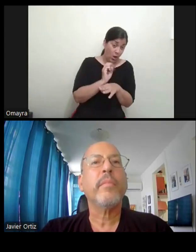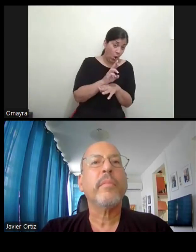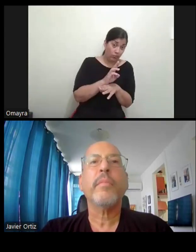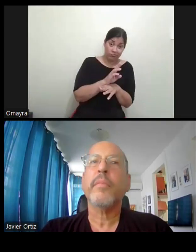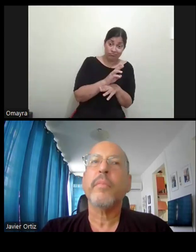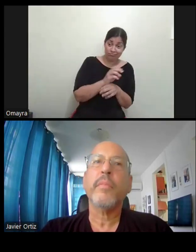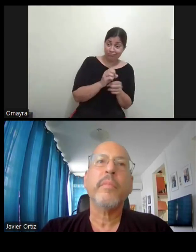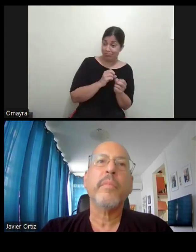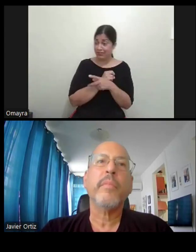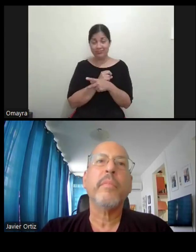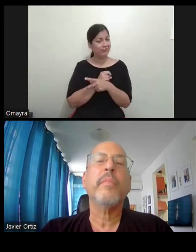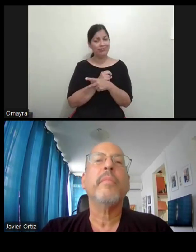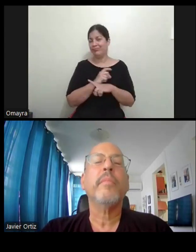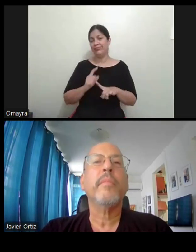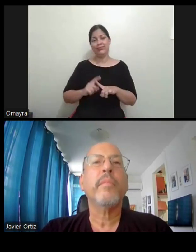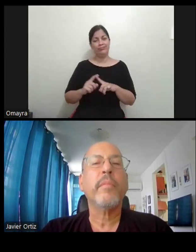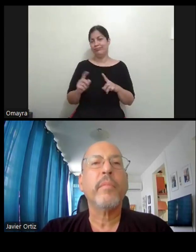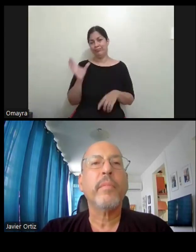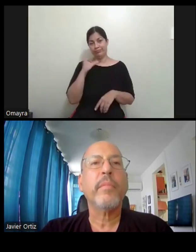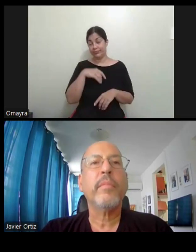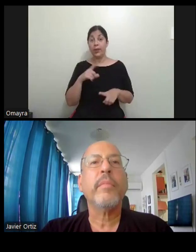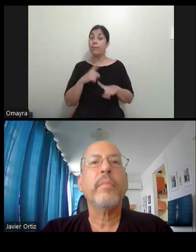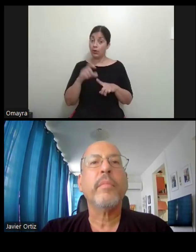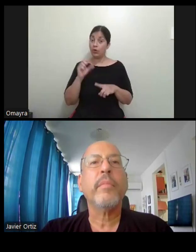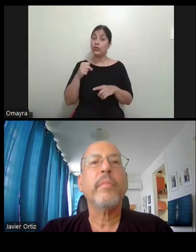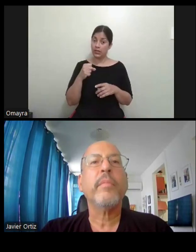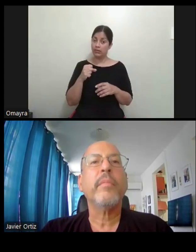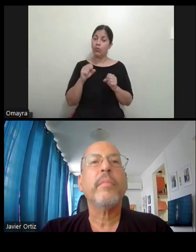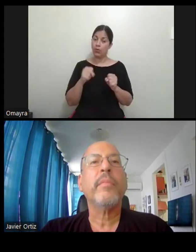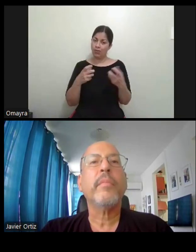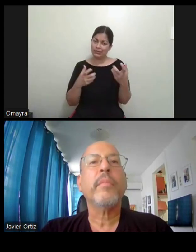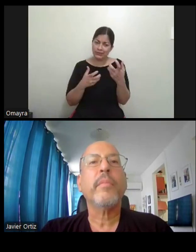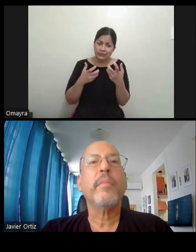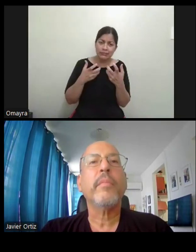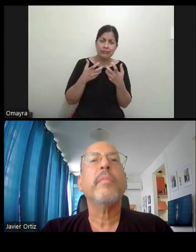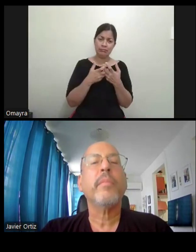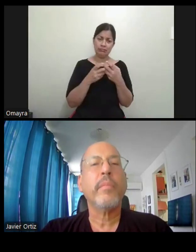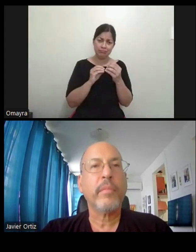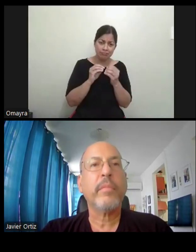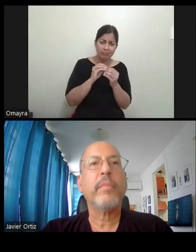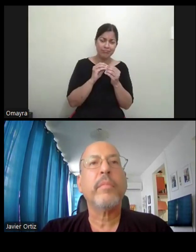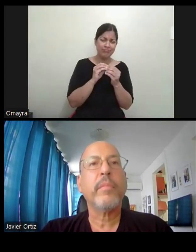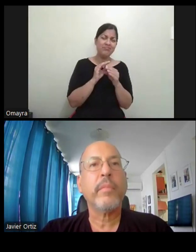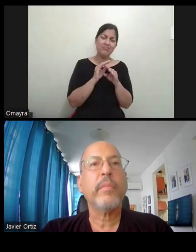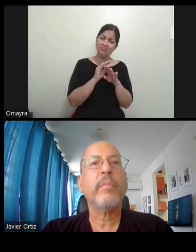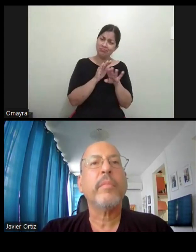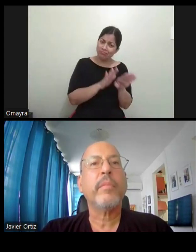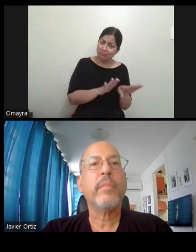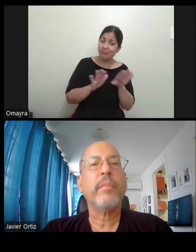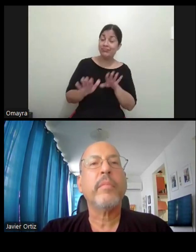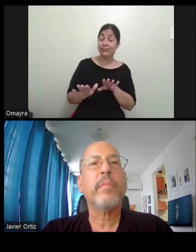bien extraña. Pero sí ajustarse levemente, ¿no? Y por lo menos en